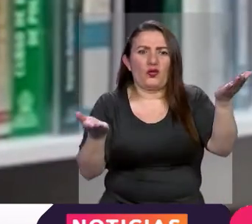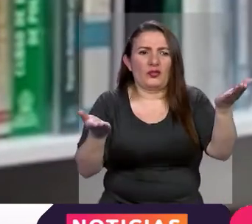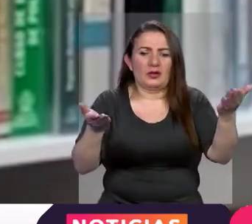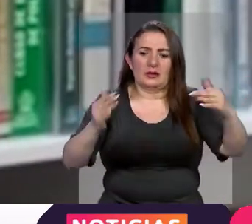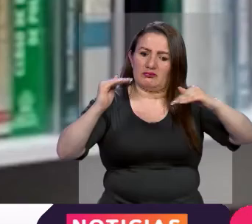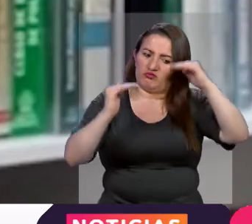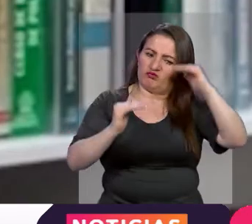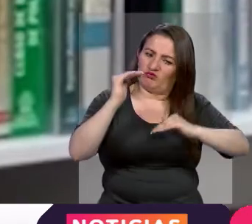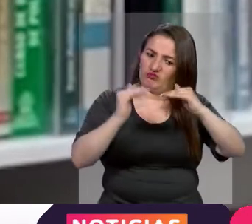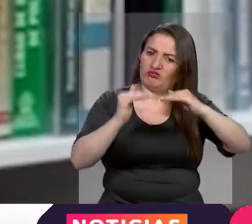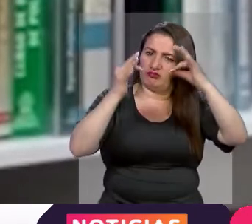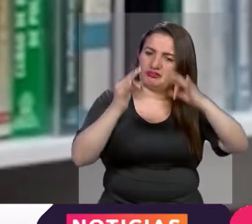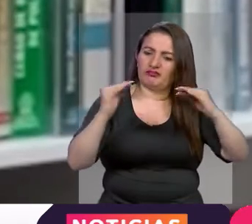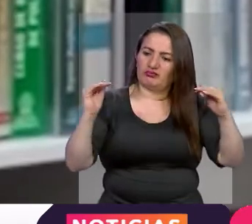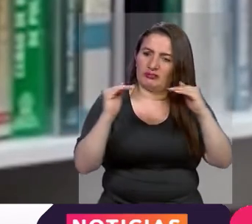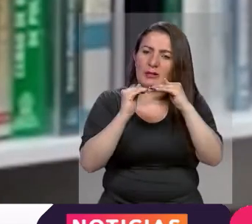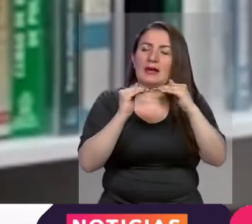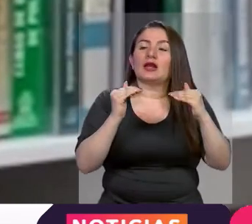desproporcionar la